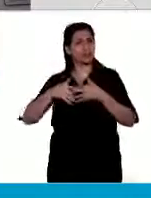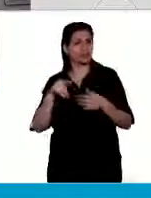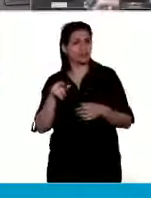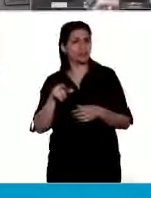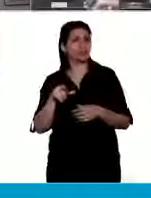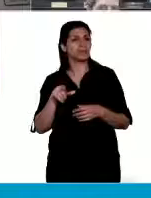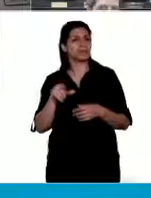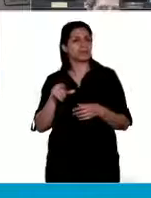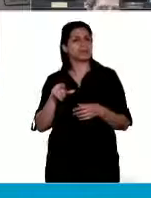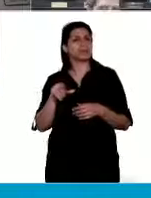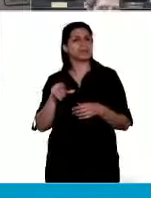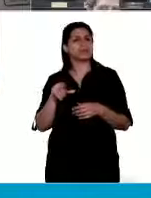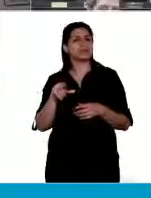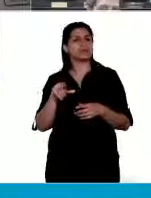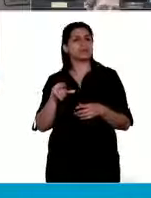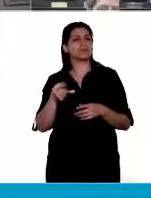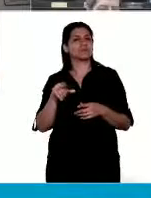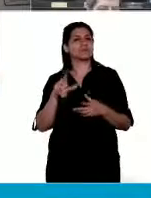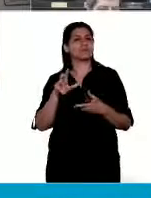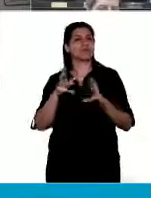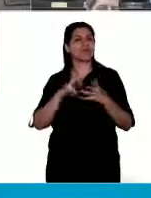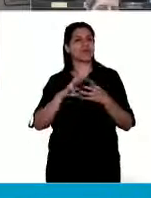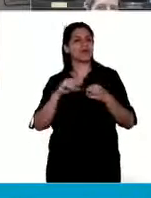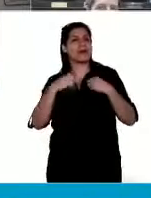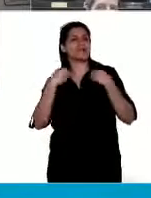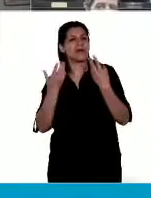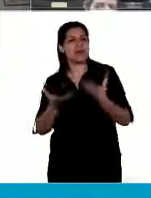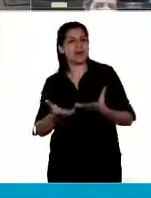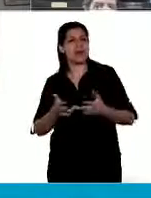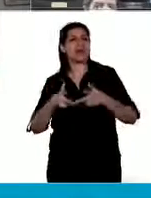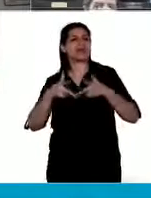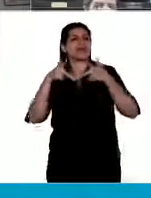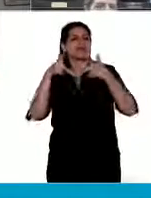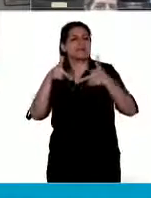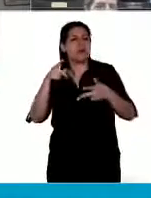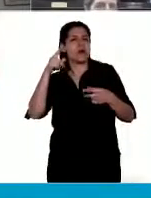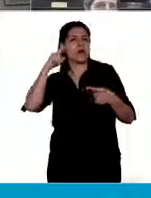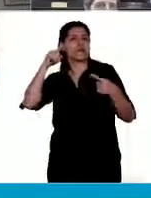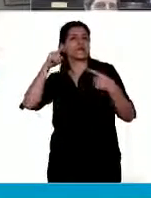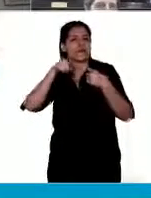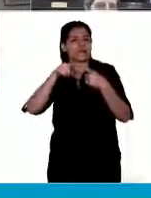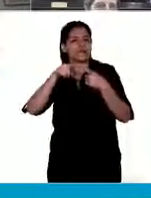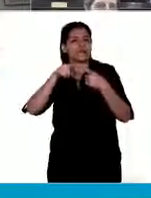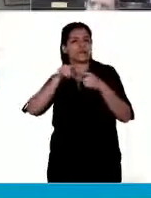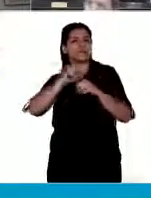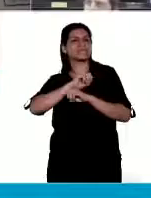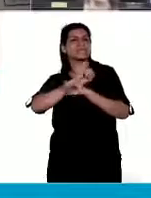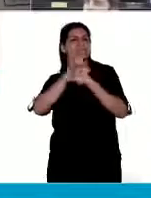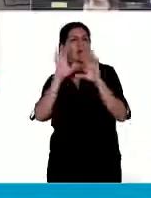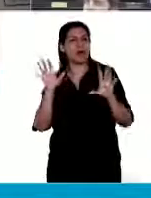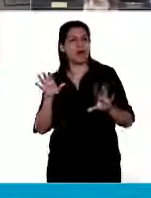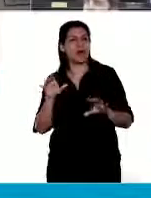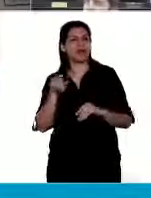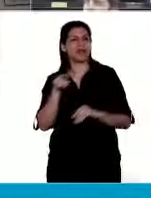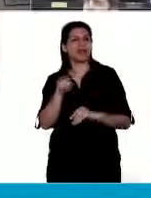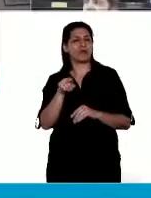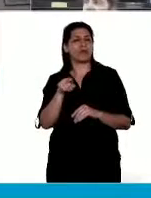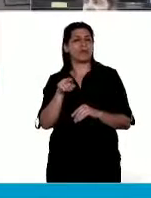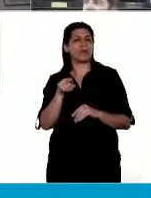con la mejor voluntad y la mejor óptica posible para tratar de que podamos